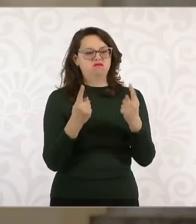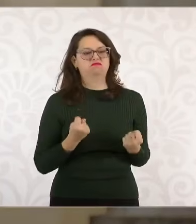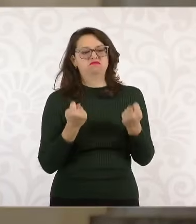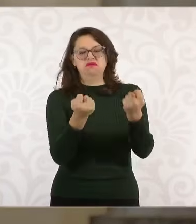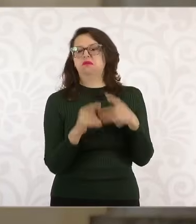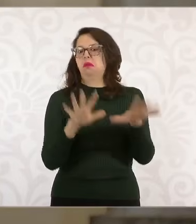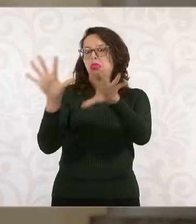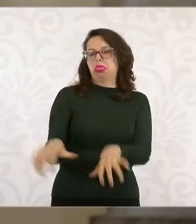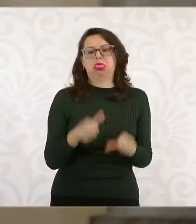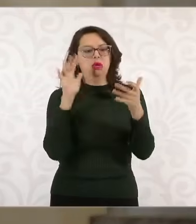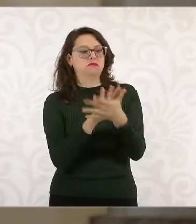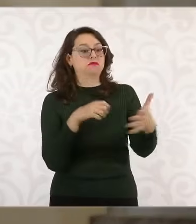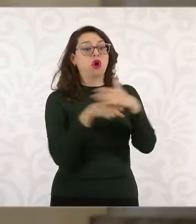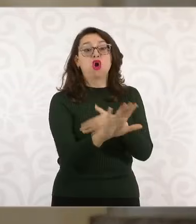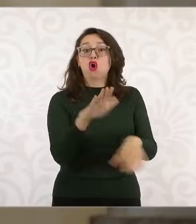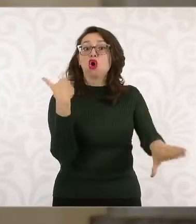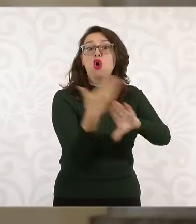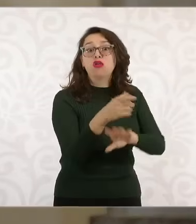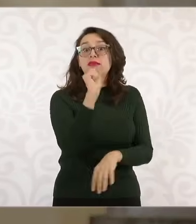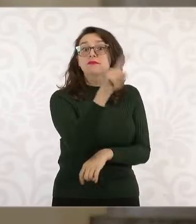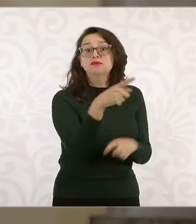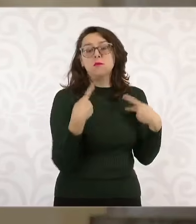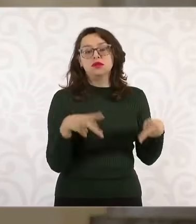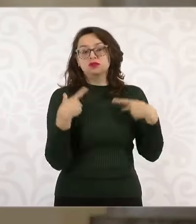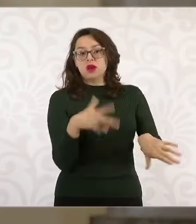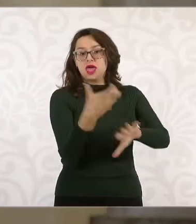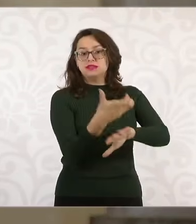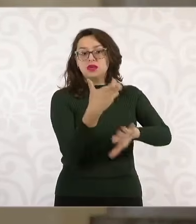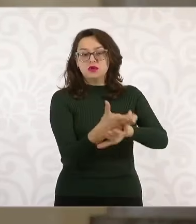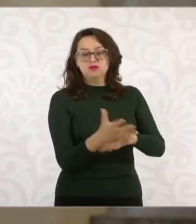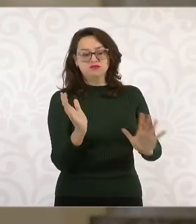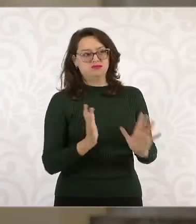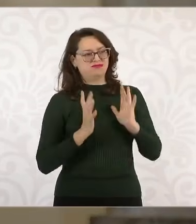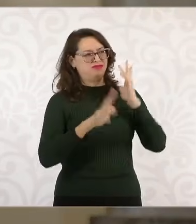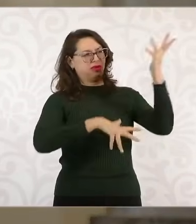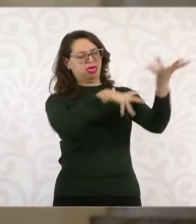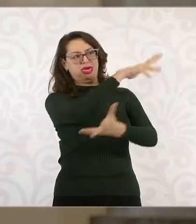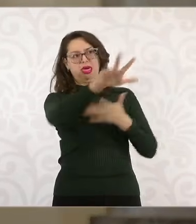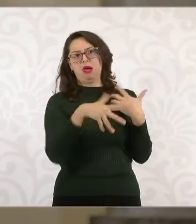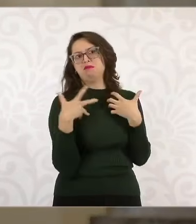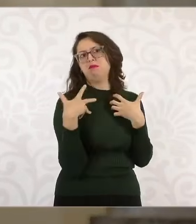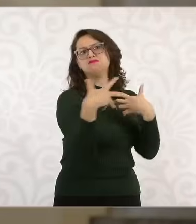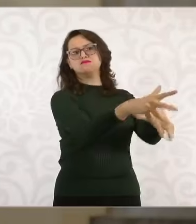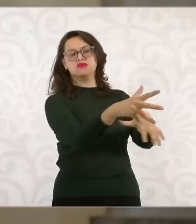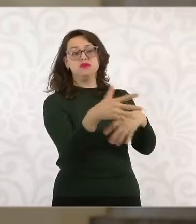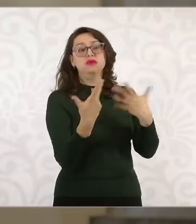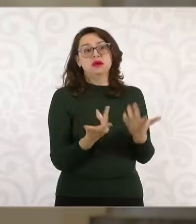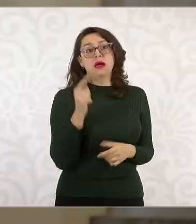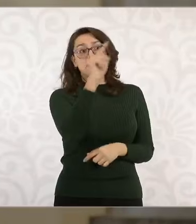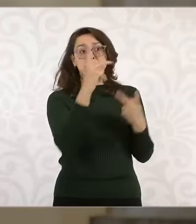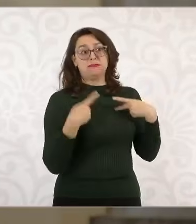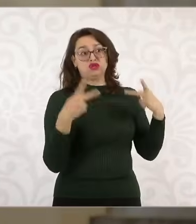del ICE, incluso contra propios ciudadanos de origen estadounidense. Si habrá un llamado para los mexicanos que